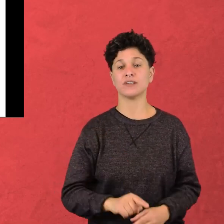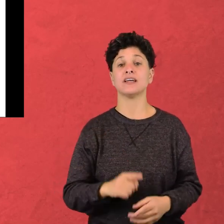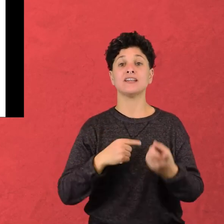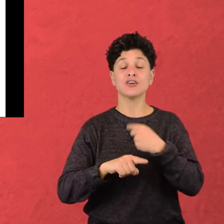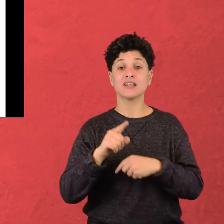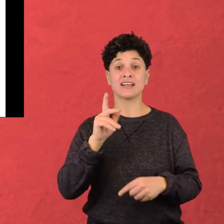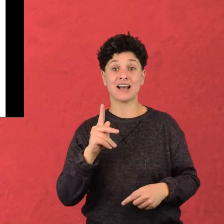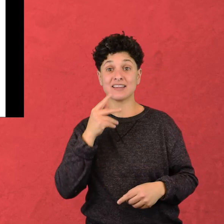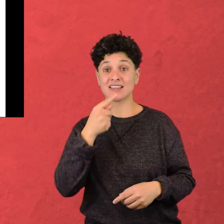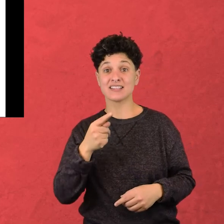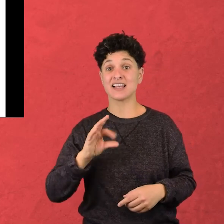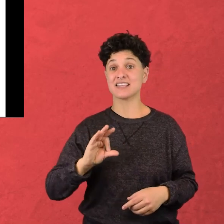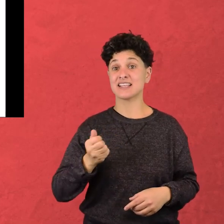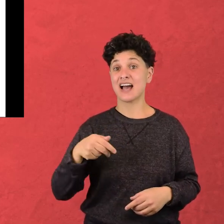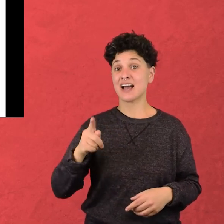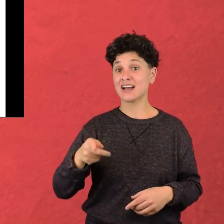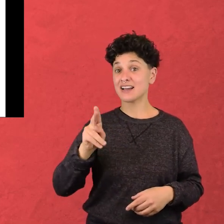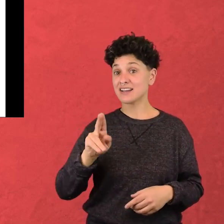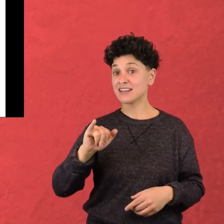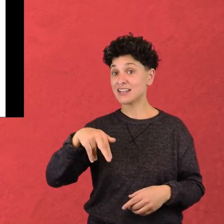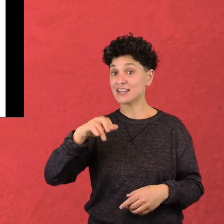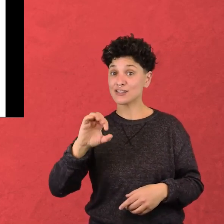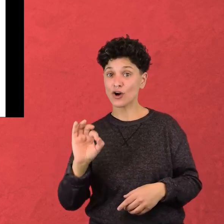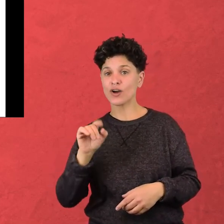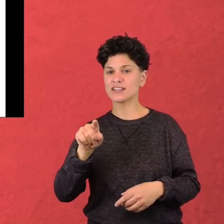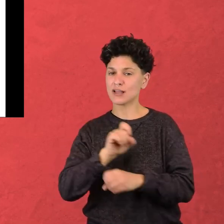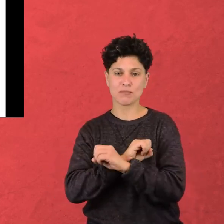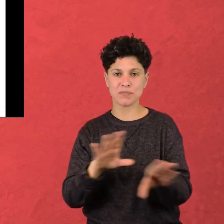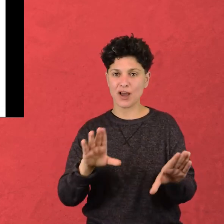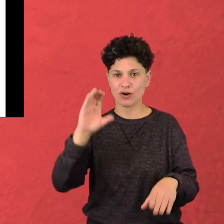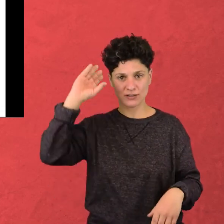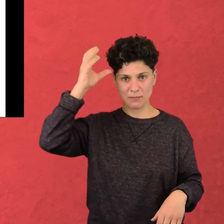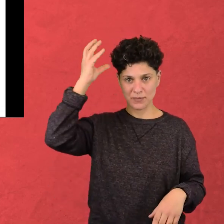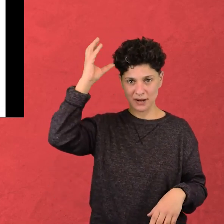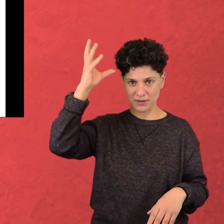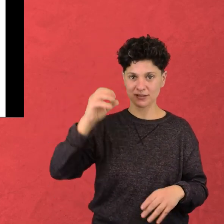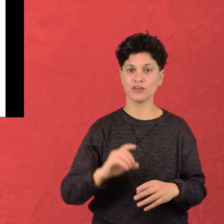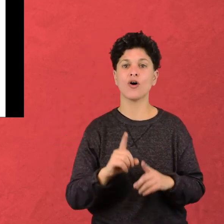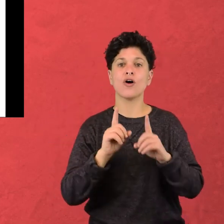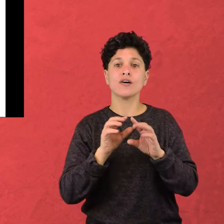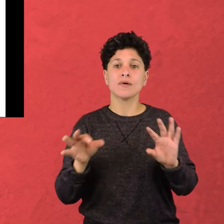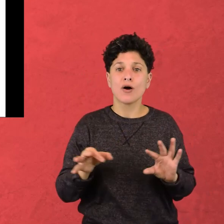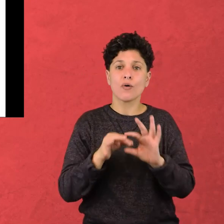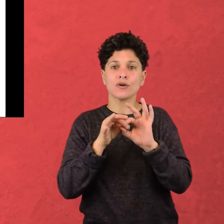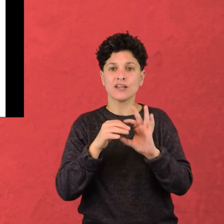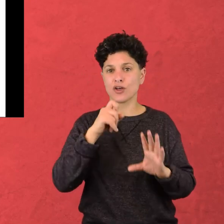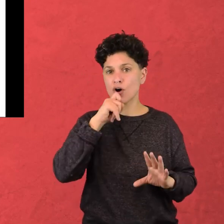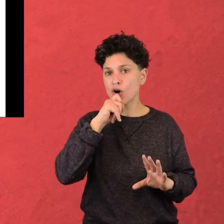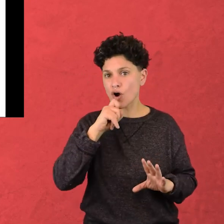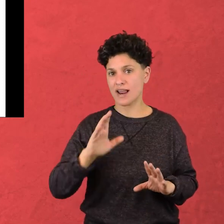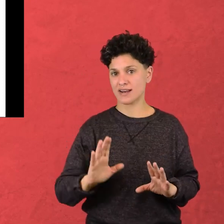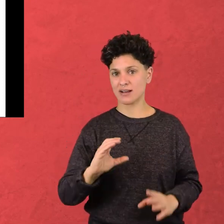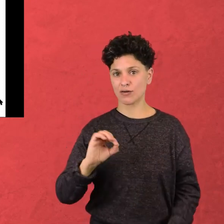Para Kant, este último es el peor de todos. El peor temperamento es el sanguíneo y es justamente el que pertenezco yo. Yo